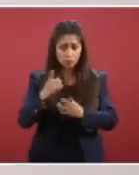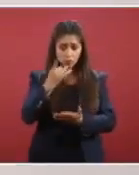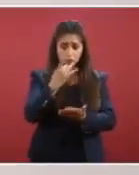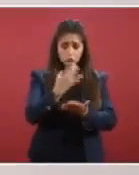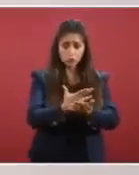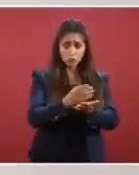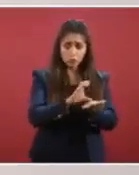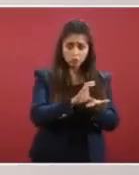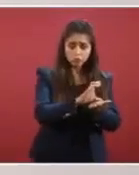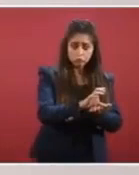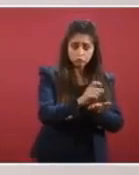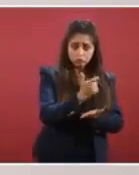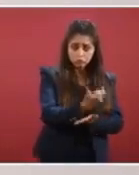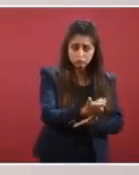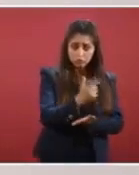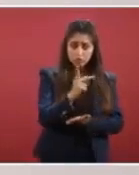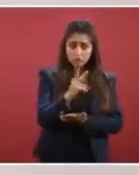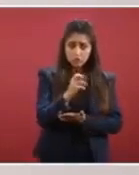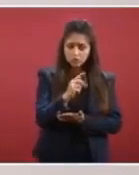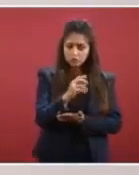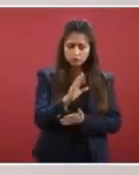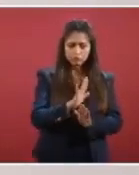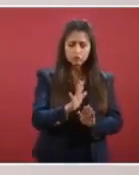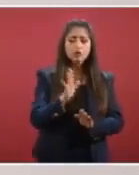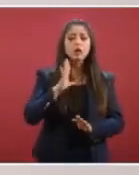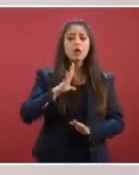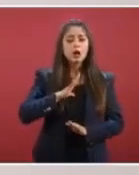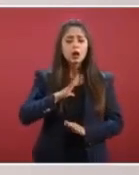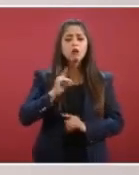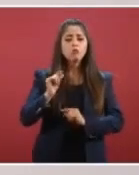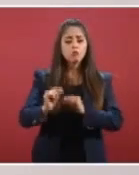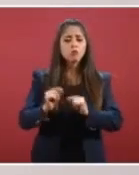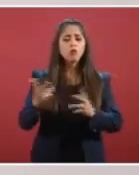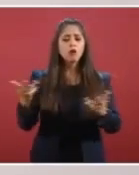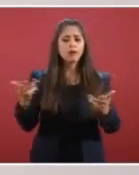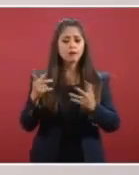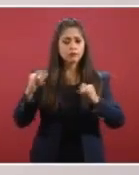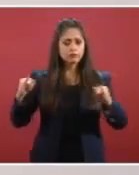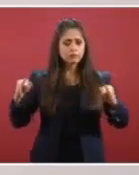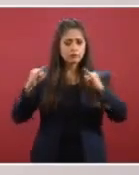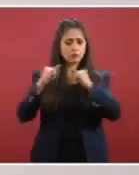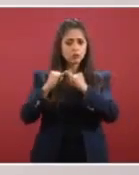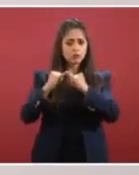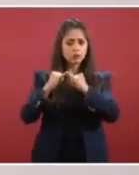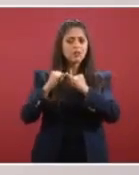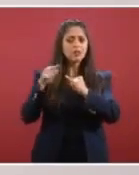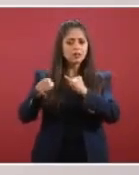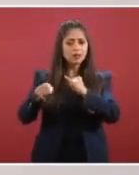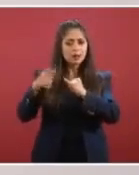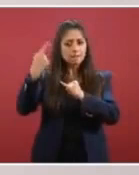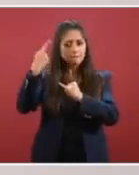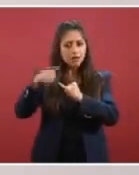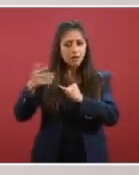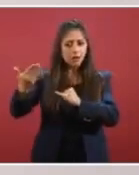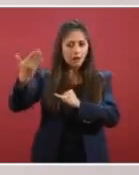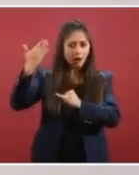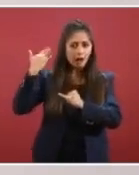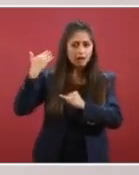sino ya se creó el instituto para devolverle al pueblo lo robado,